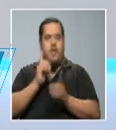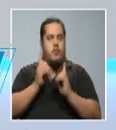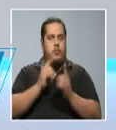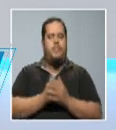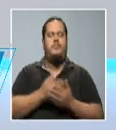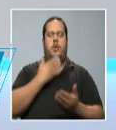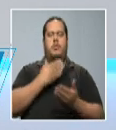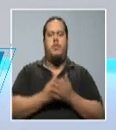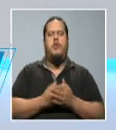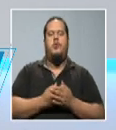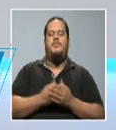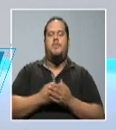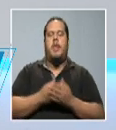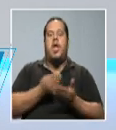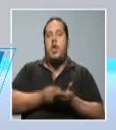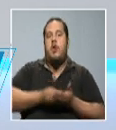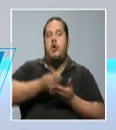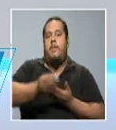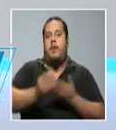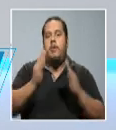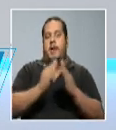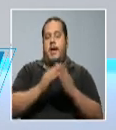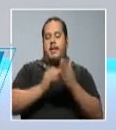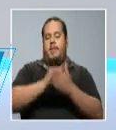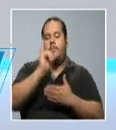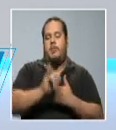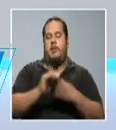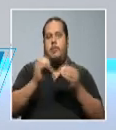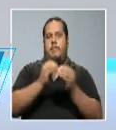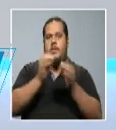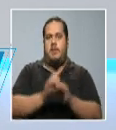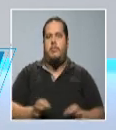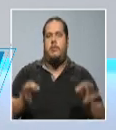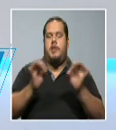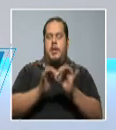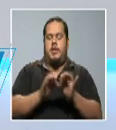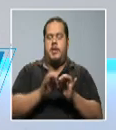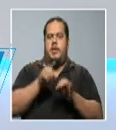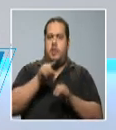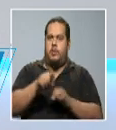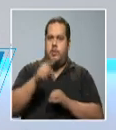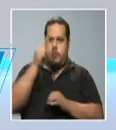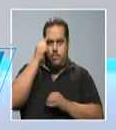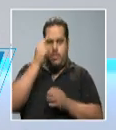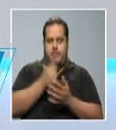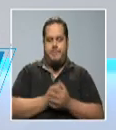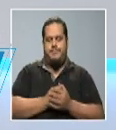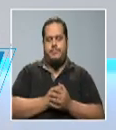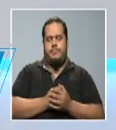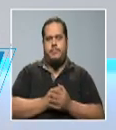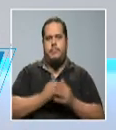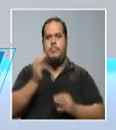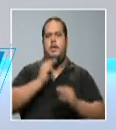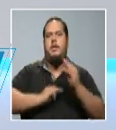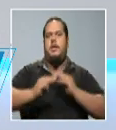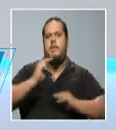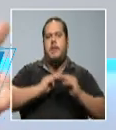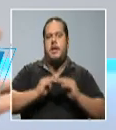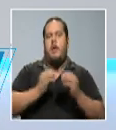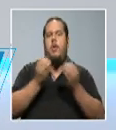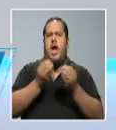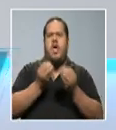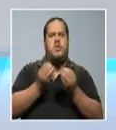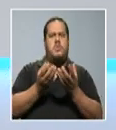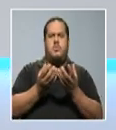Adquirir una vivienda es el proyecto más importante posiblemente que uno pueda llevar a cabo. En el mercado hay muchas